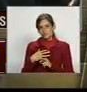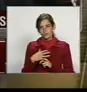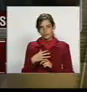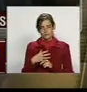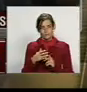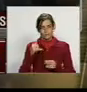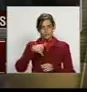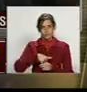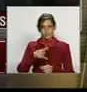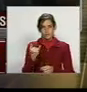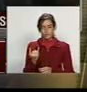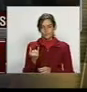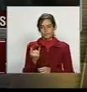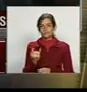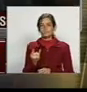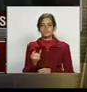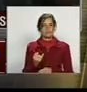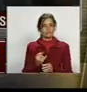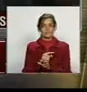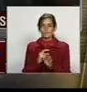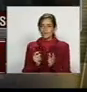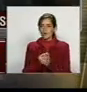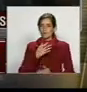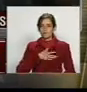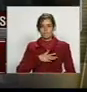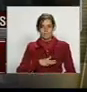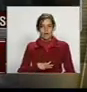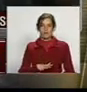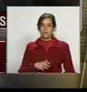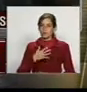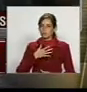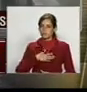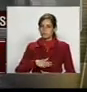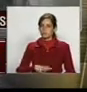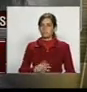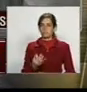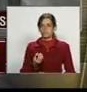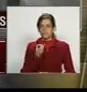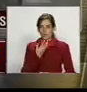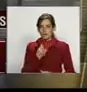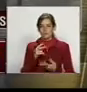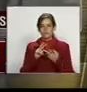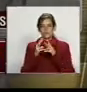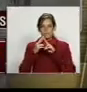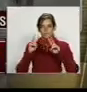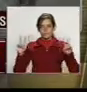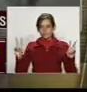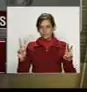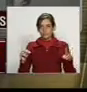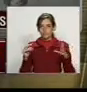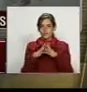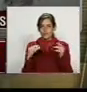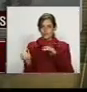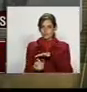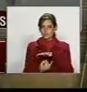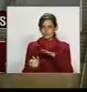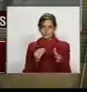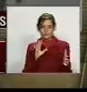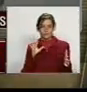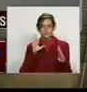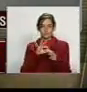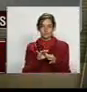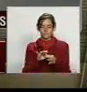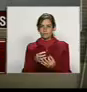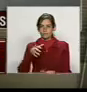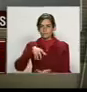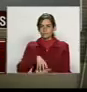las votaciones, y en total calma, tranquilidad, en paz. Así que todas las instituciones articuladas, el